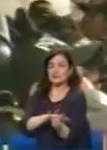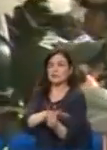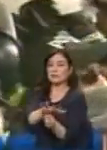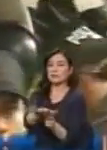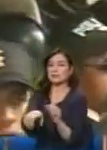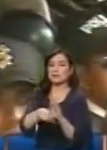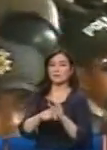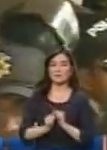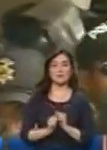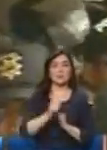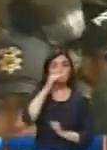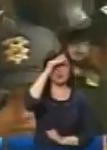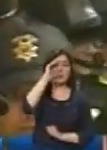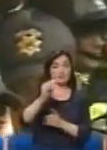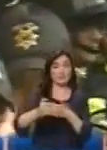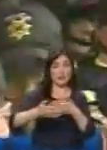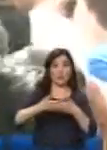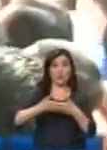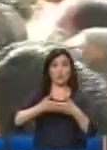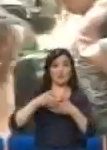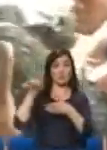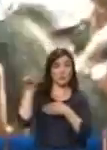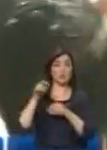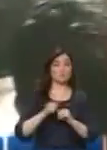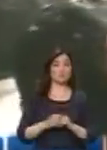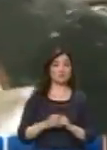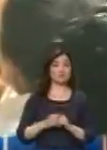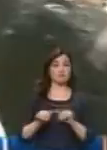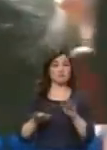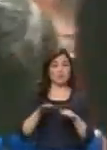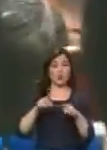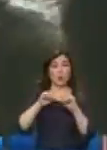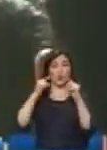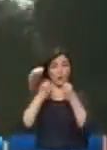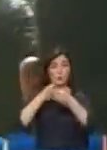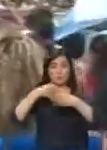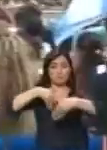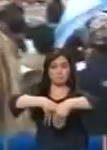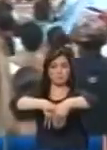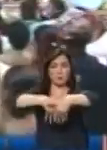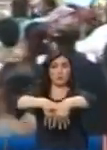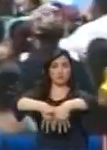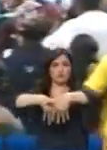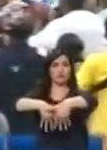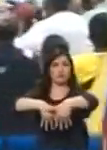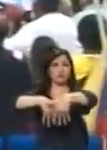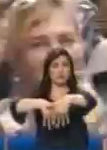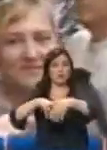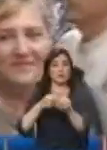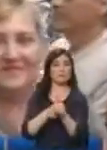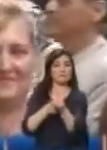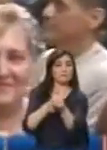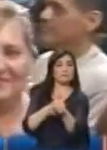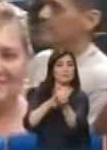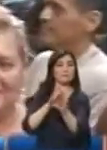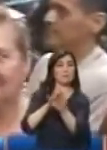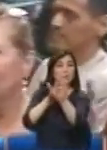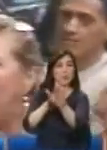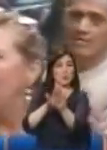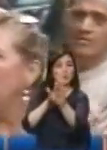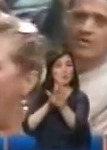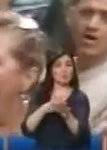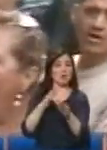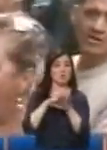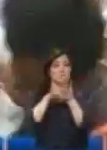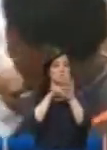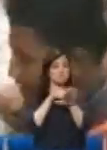La policía quiso cerrar las puertas de la entidad porque parecía que la multitud se metía. Eran centenares de seguidores que habían llegado para